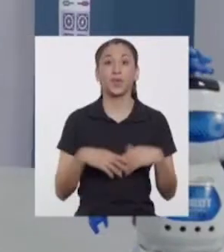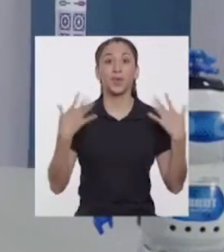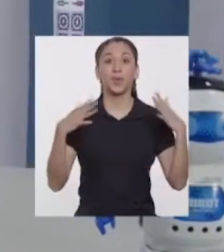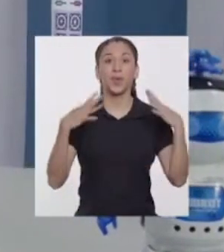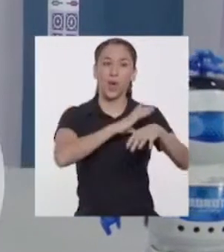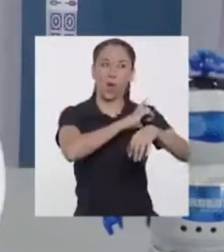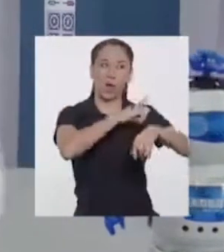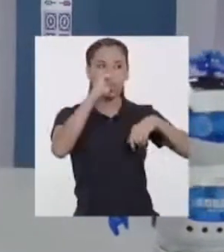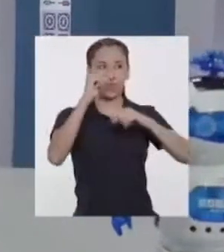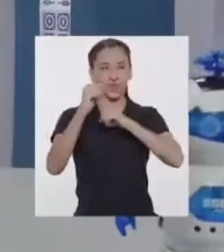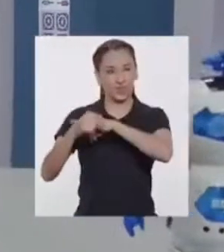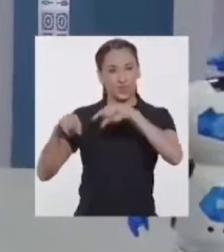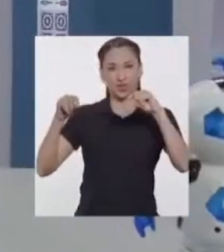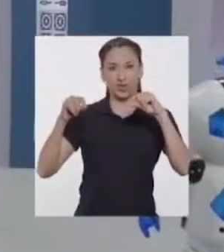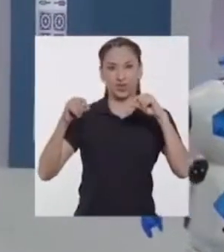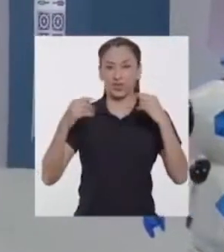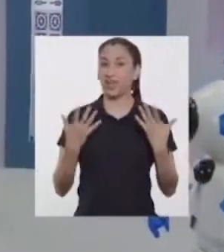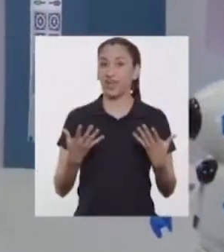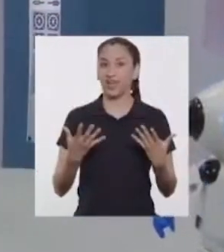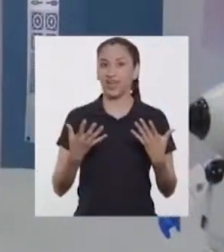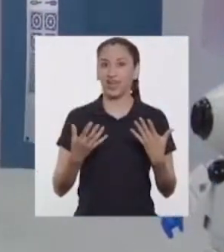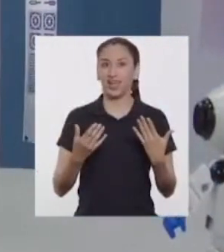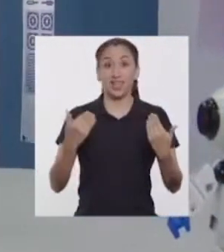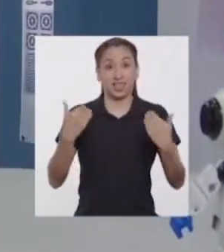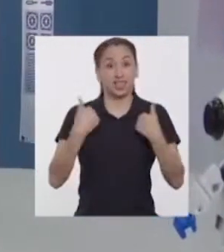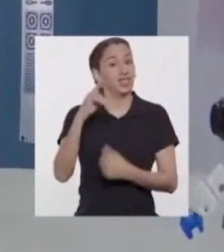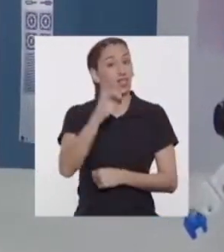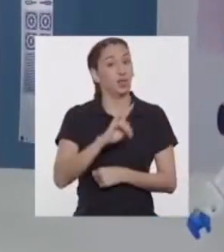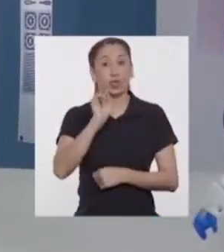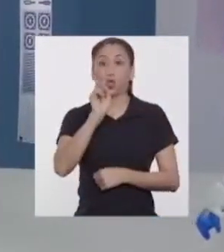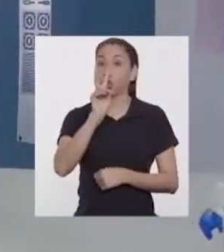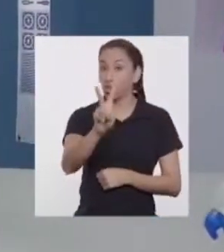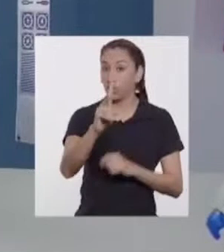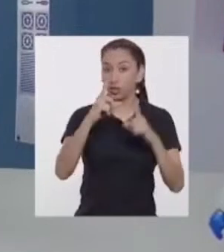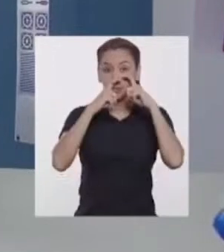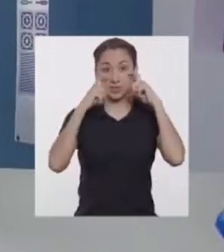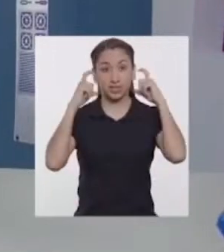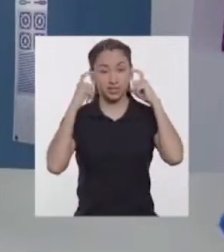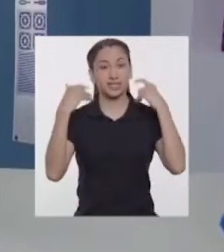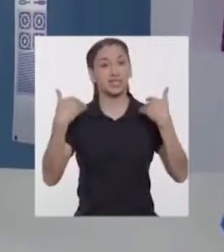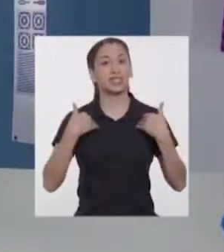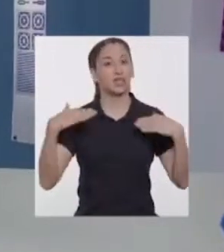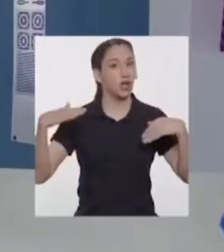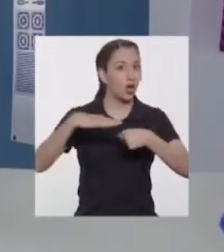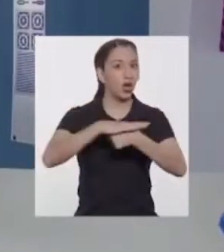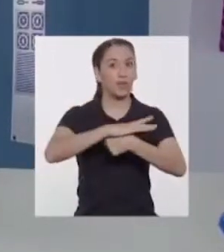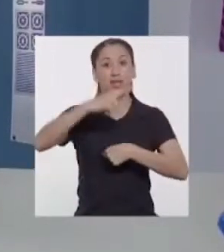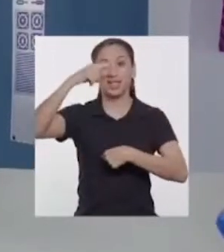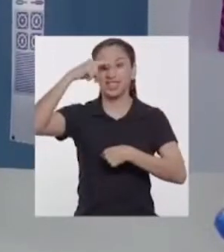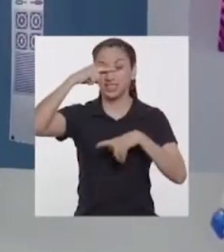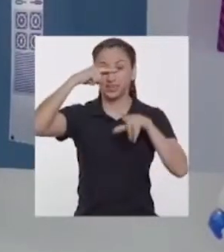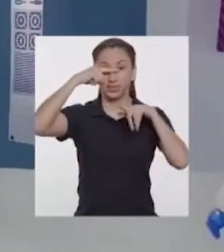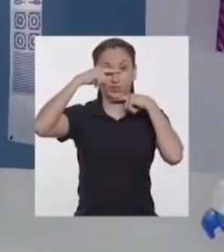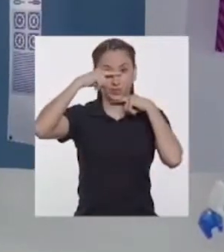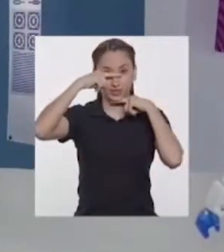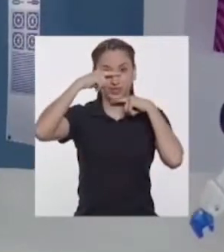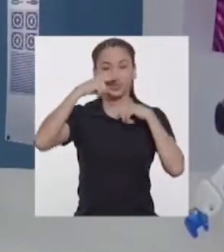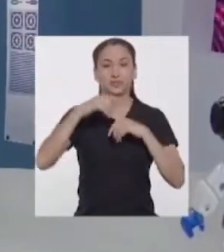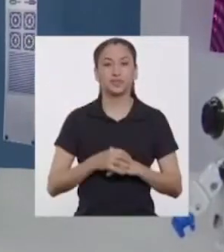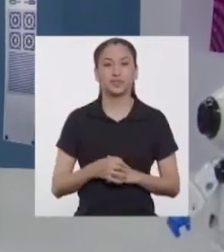¡Ay, santas plumas del águila! Deben usar doble mascarilla y deben cubrirnos nariz y